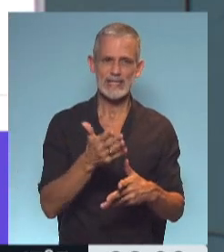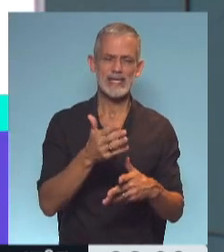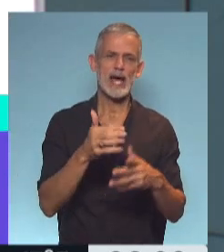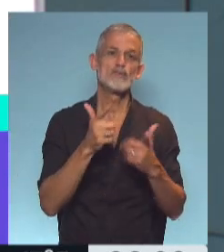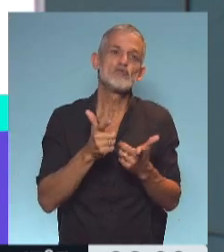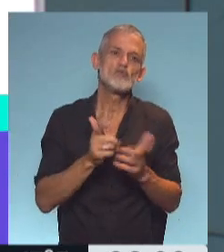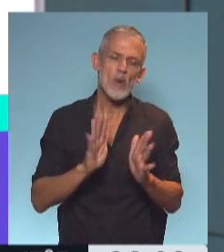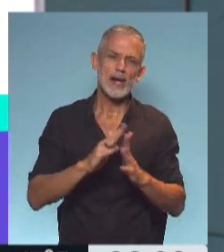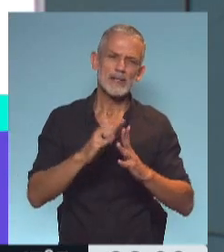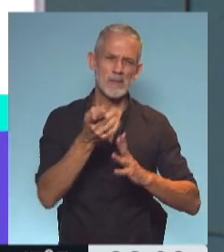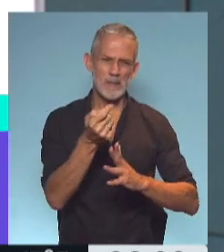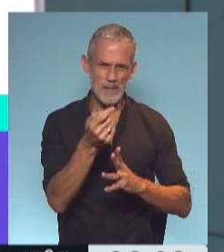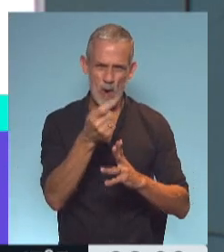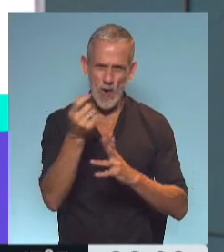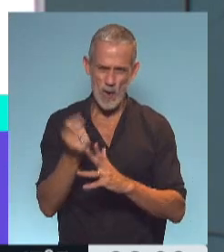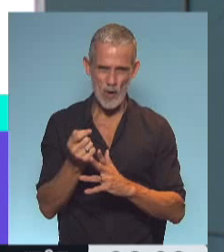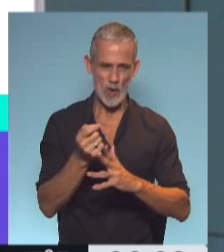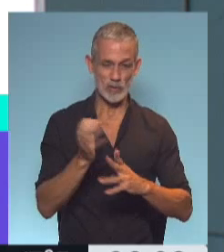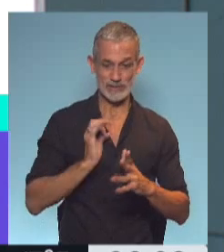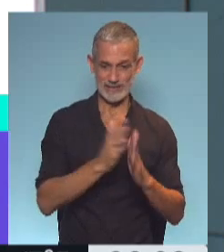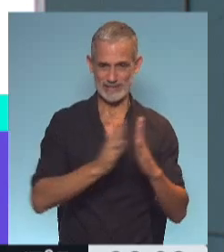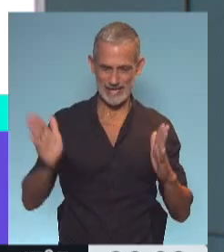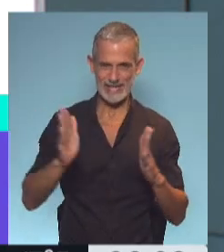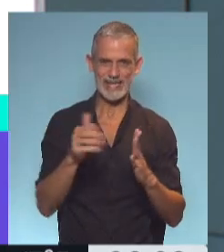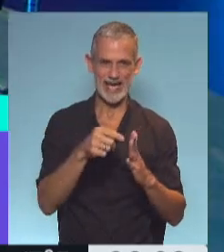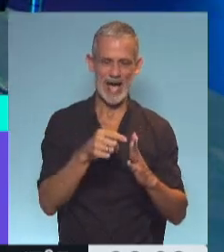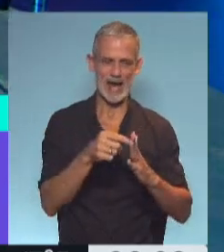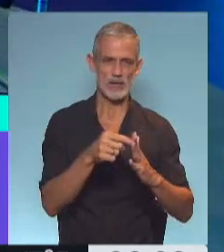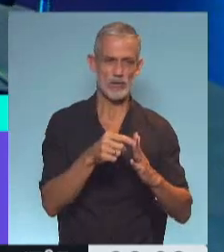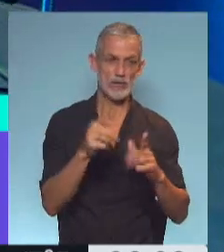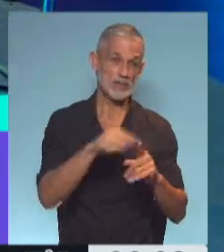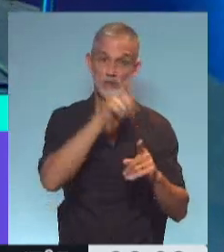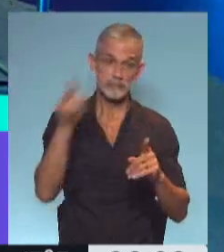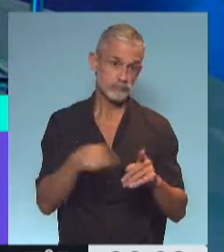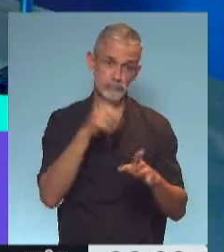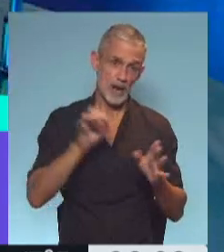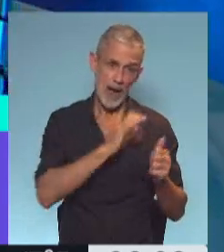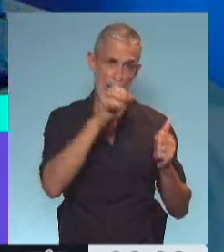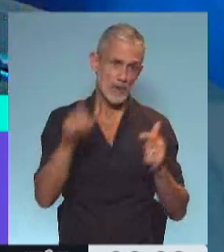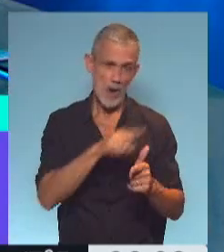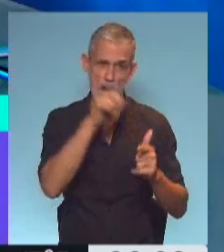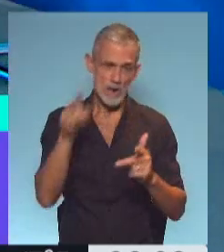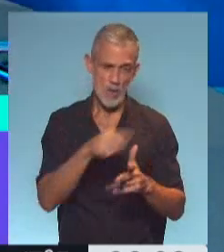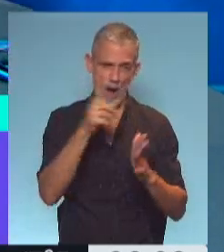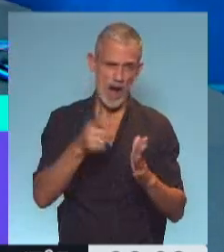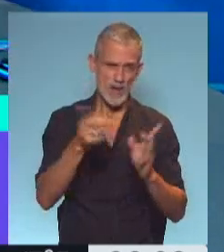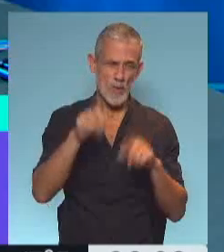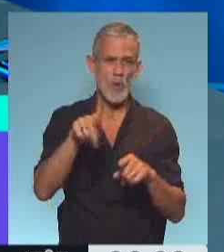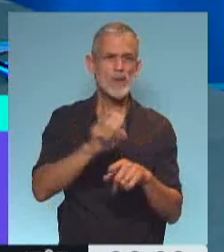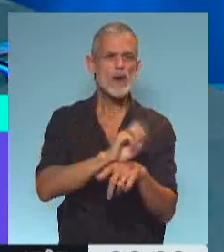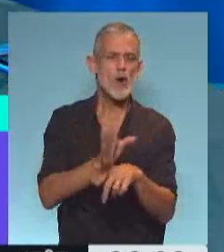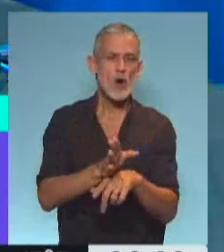tenido un número muy reducido en lo que va del año y ya cíclico, estamos... ¿no? ¿Cómo? Es cíclico. Es cíclico. No, porque digo, con el COVID